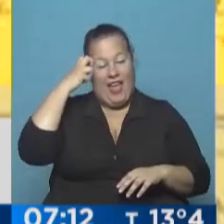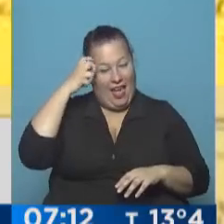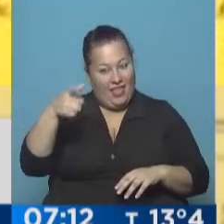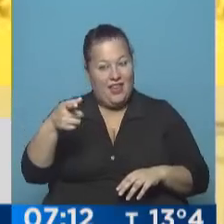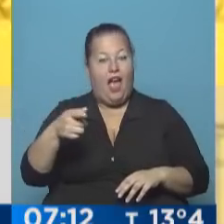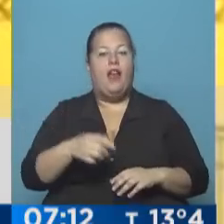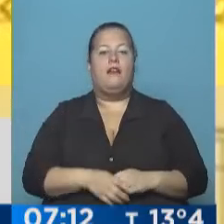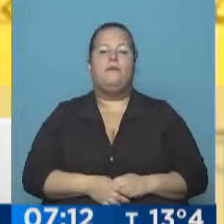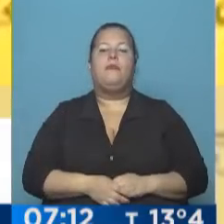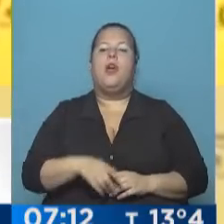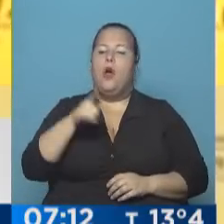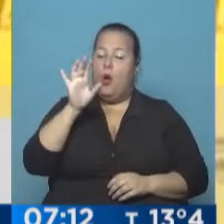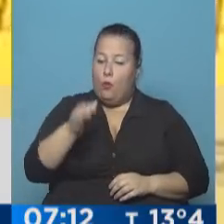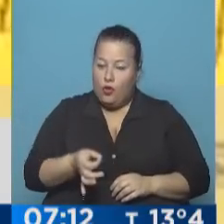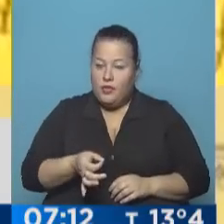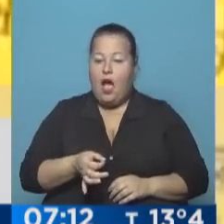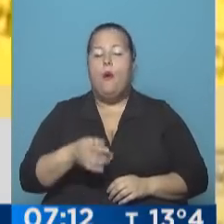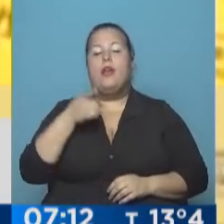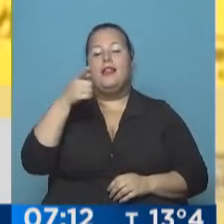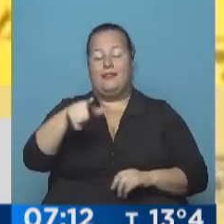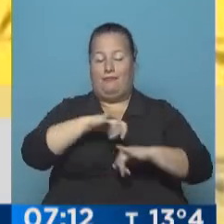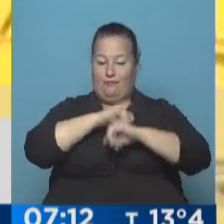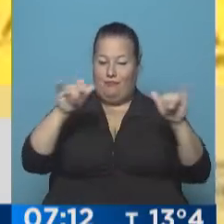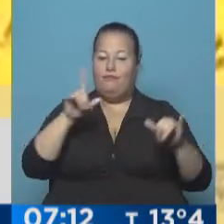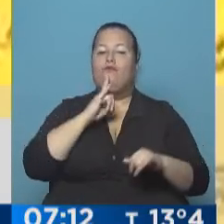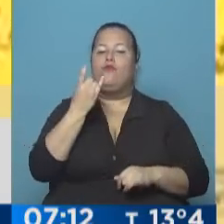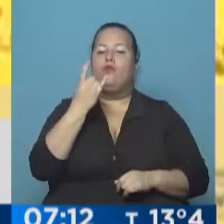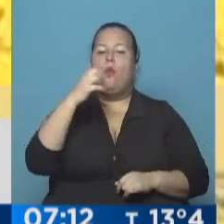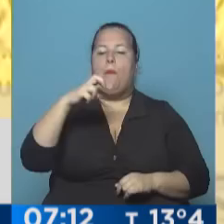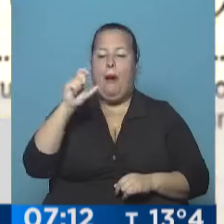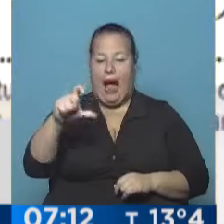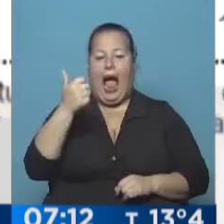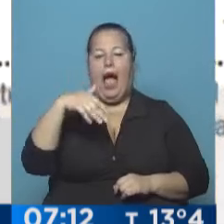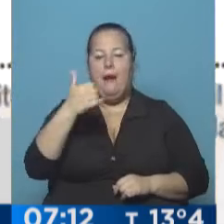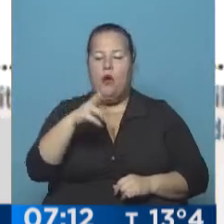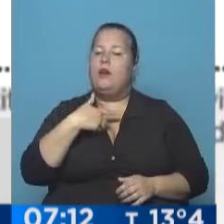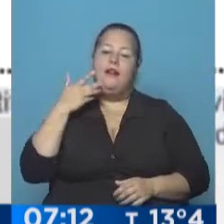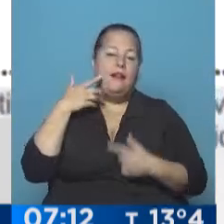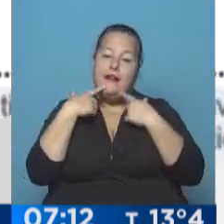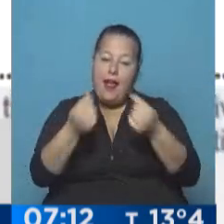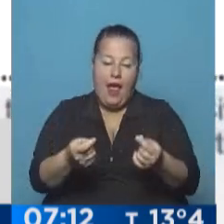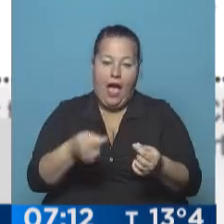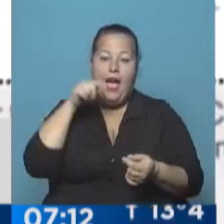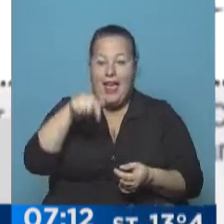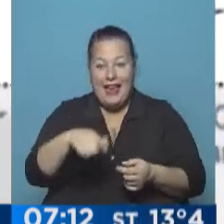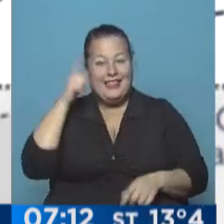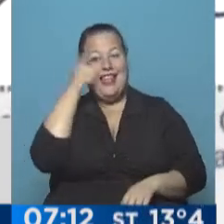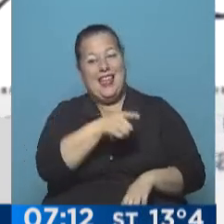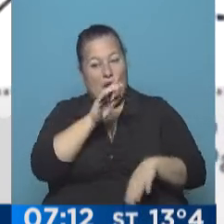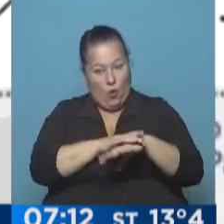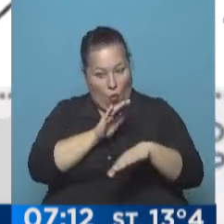a gobernador por la Unión Cívica Radical. Vos sabés que en ese comunicado de Tupac Amaru decía, bueno, exigimos que esta